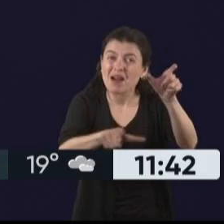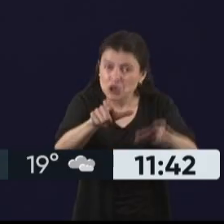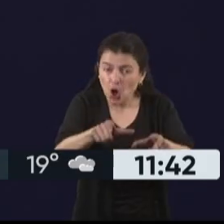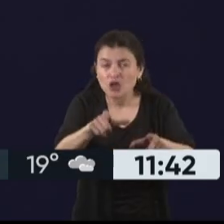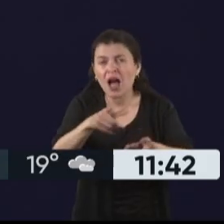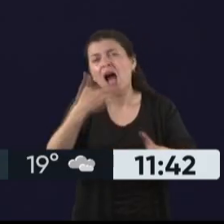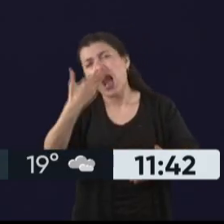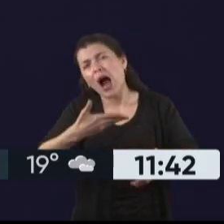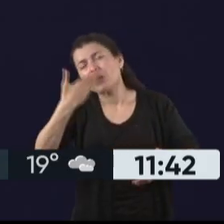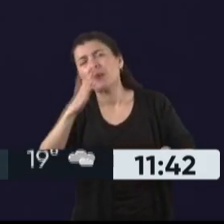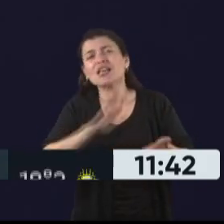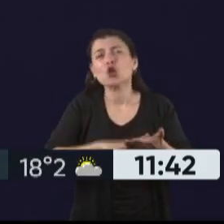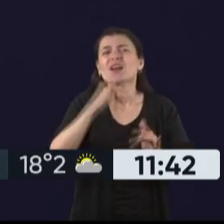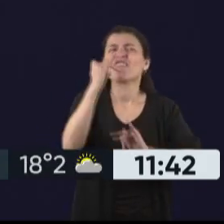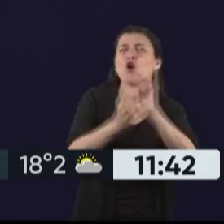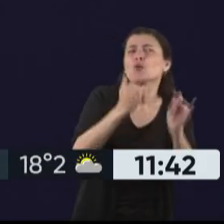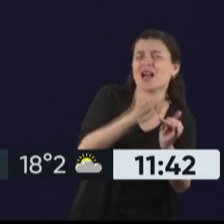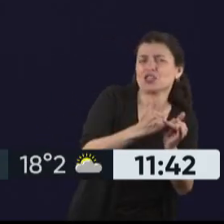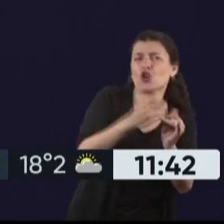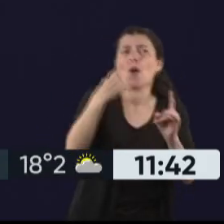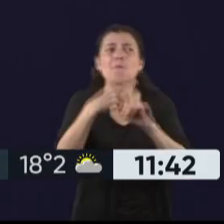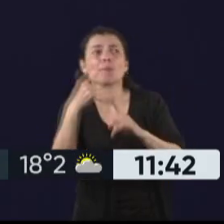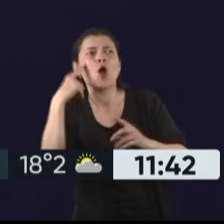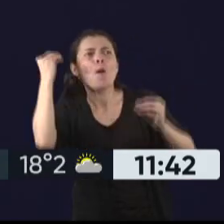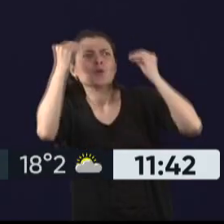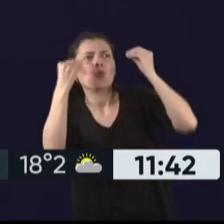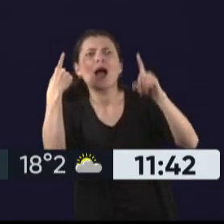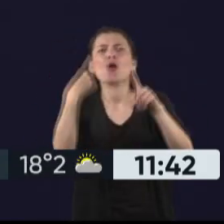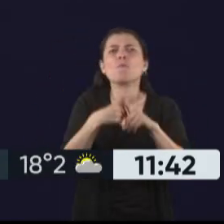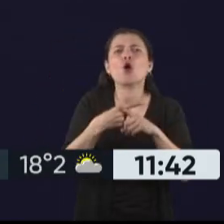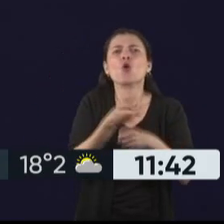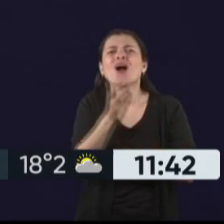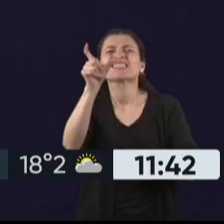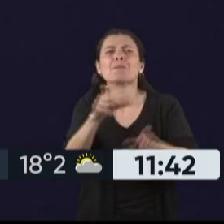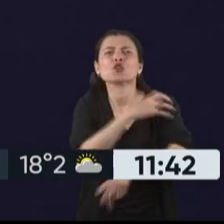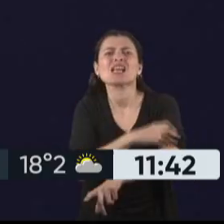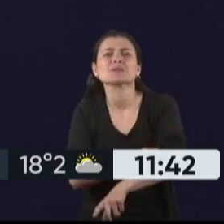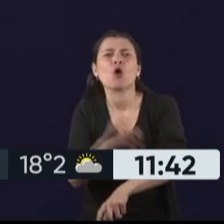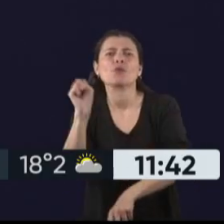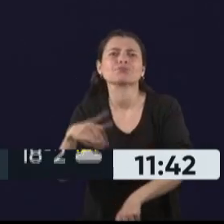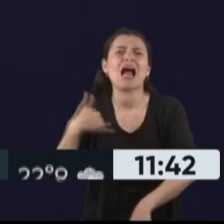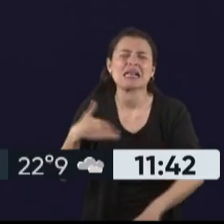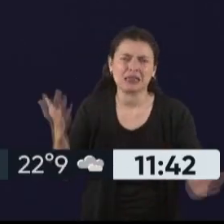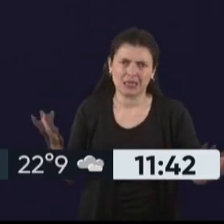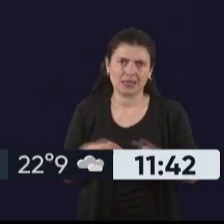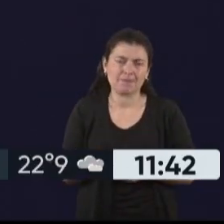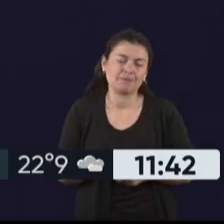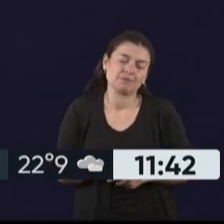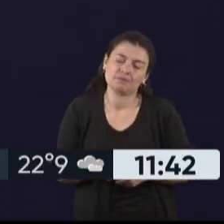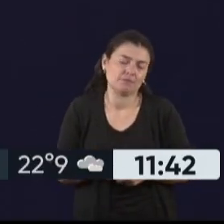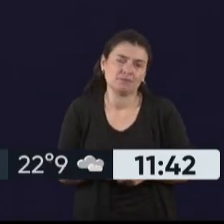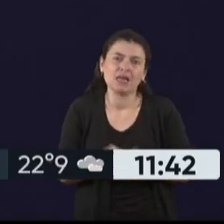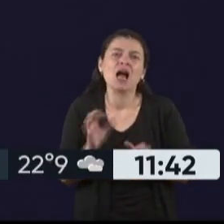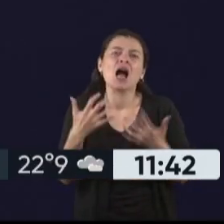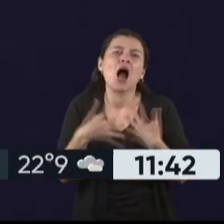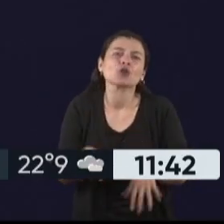pregonan, como la preocupación por los pobres, ¿no?, que es un viejo esquema